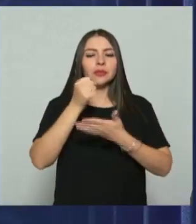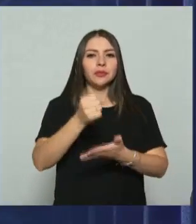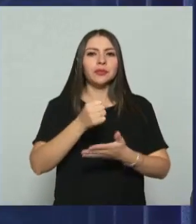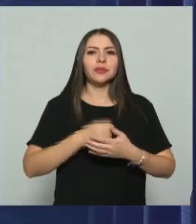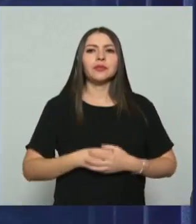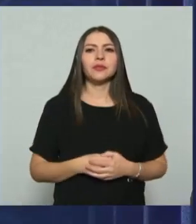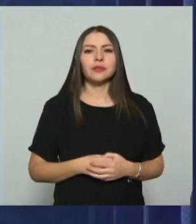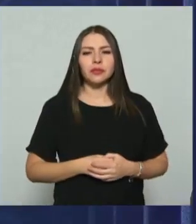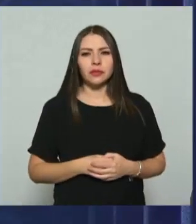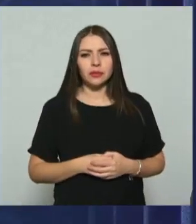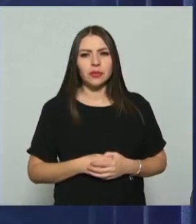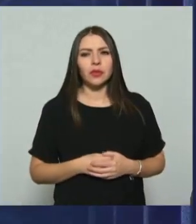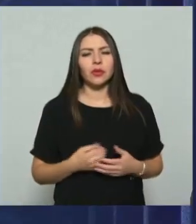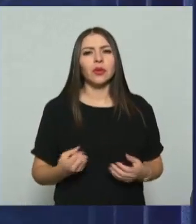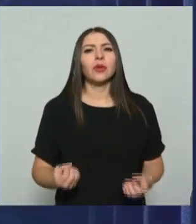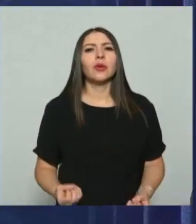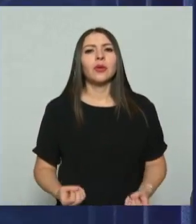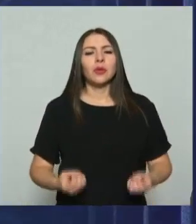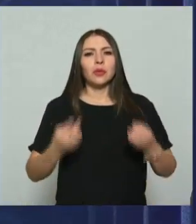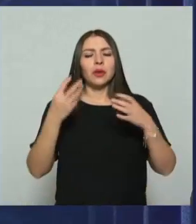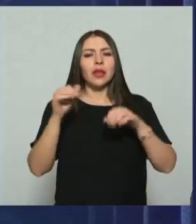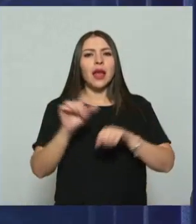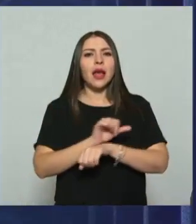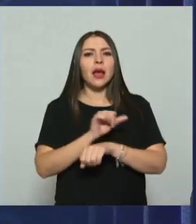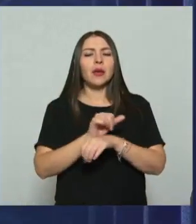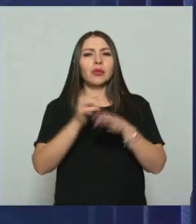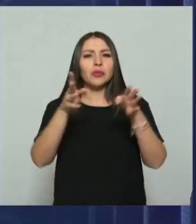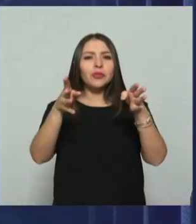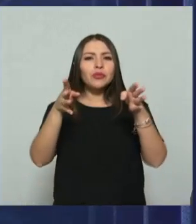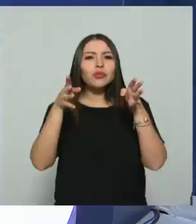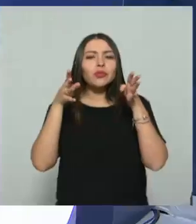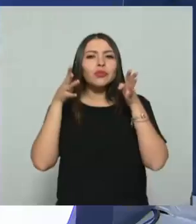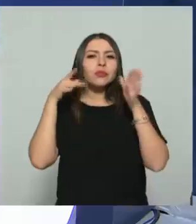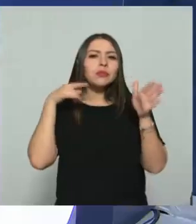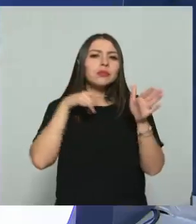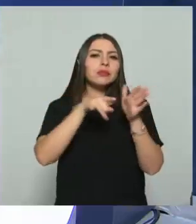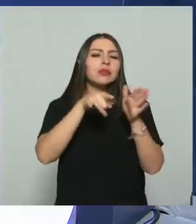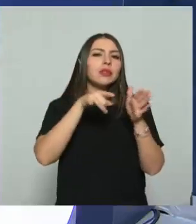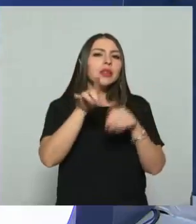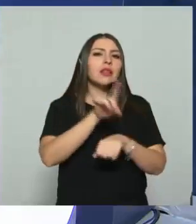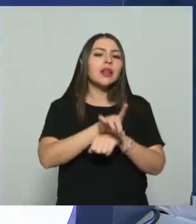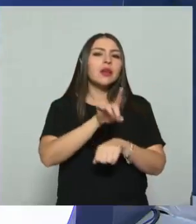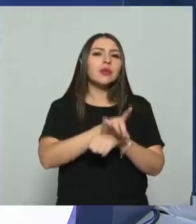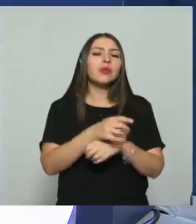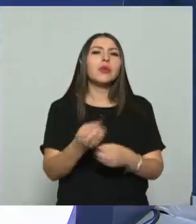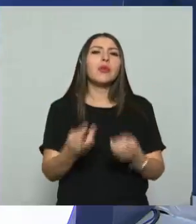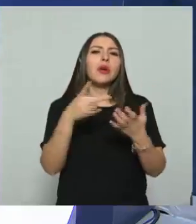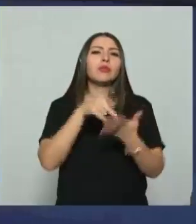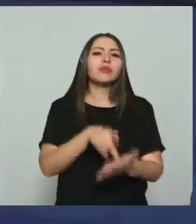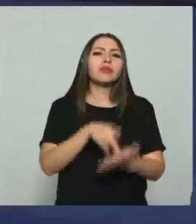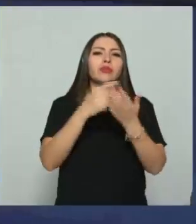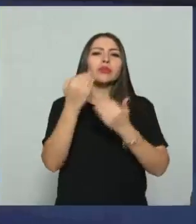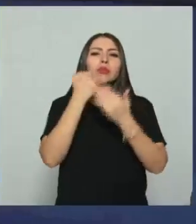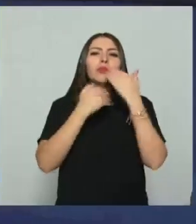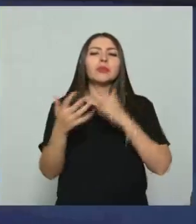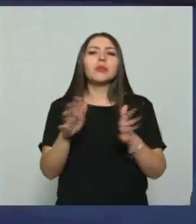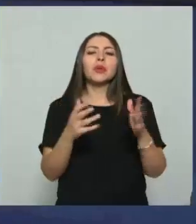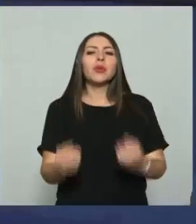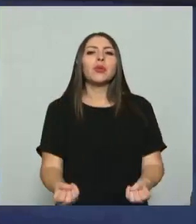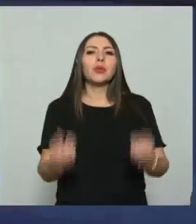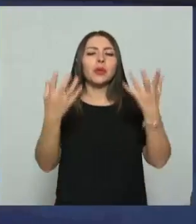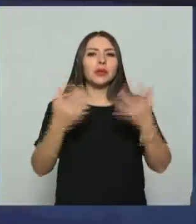lugar, ¿cuántos camiones, trailers llegan diariamente a la central de abastos? ¿De cuántas toneladas de alimentos estamos hablando? Estamos